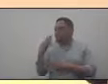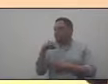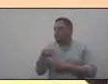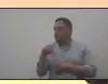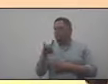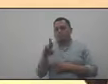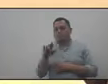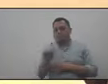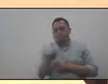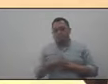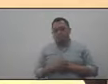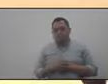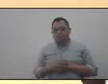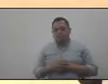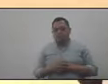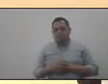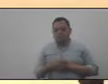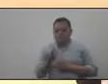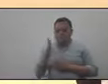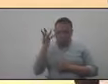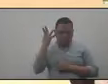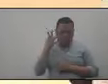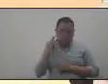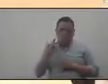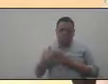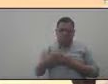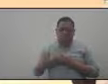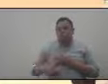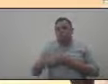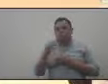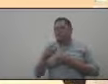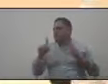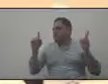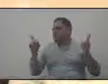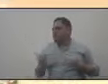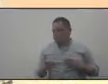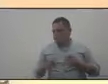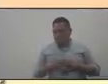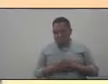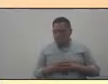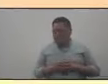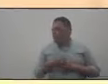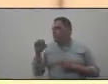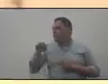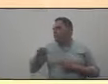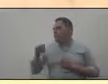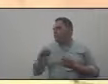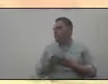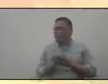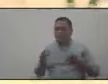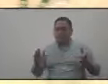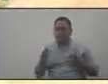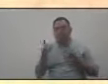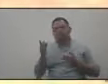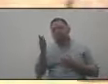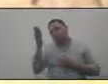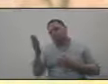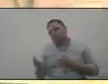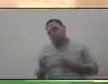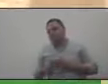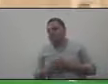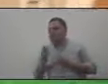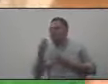y así es, esto es pan de cada día, ¿no? Sino que quisimos sintetizar acá. Sí, claro que sí, un saludo muy especial, gracias